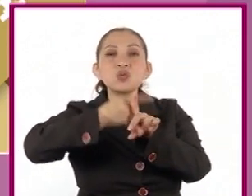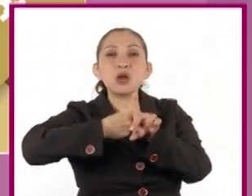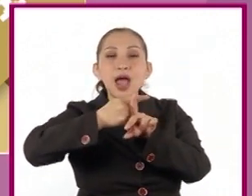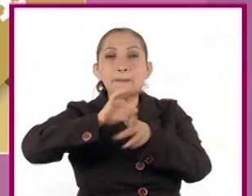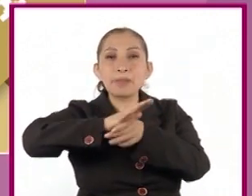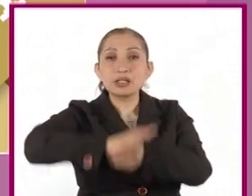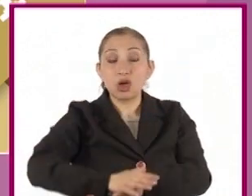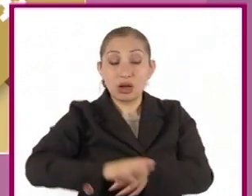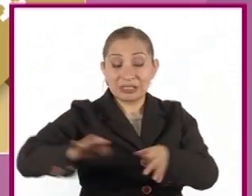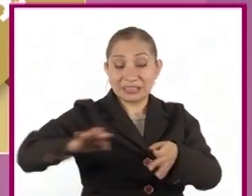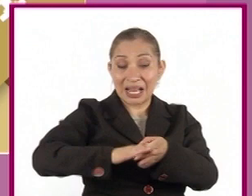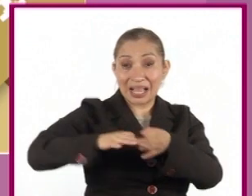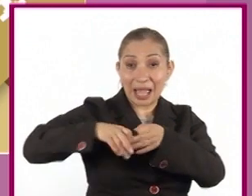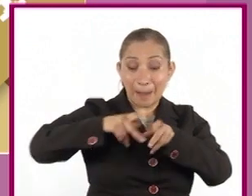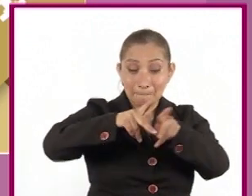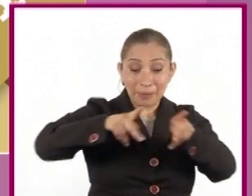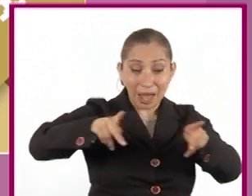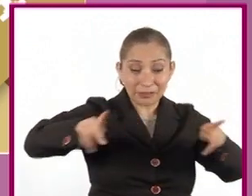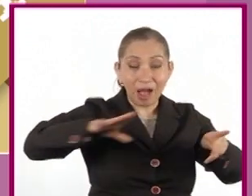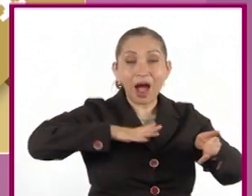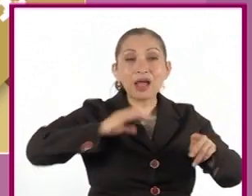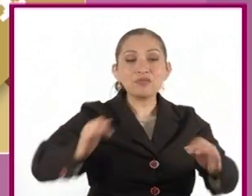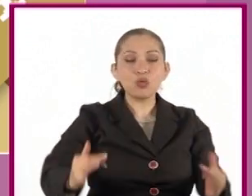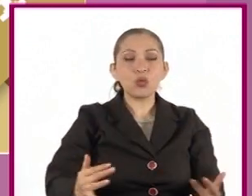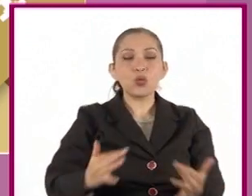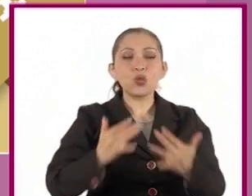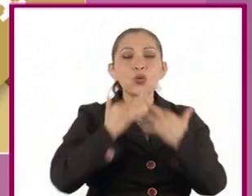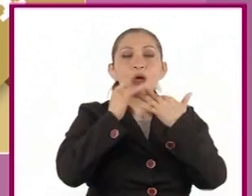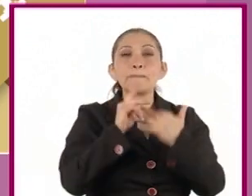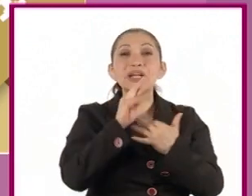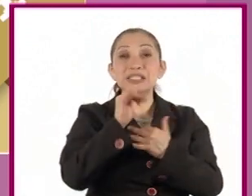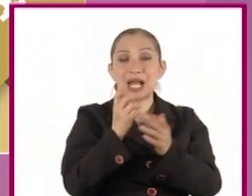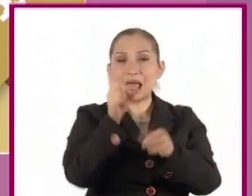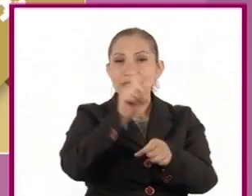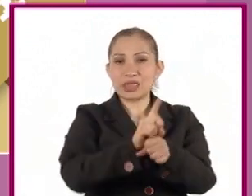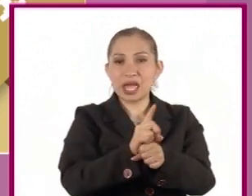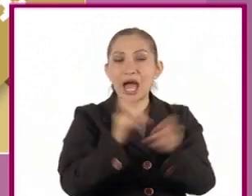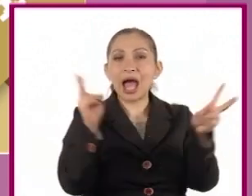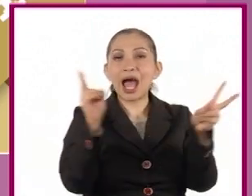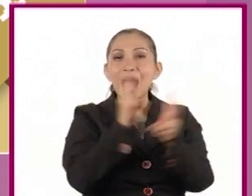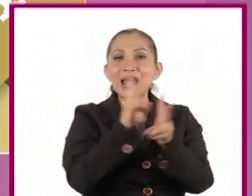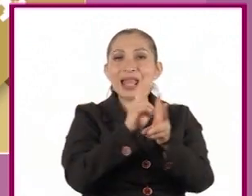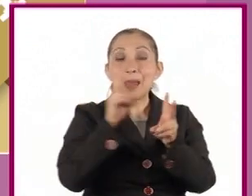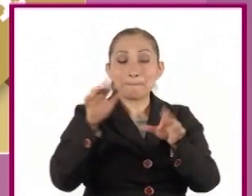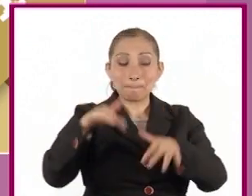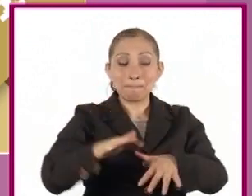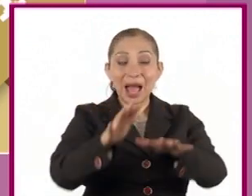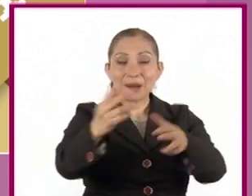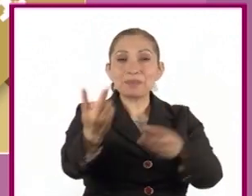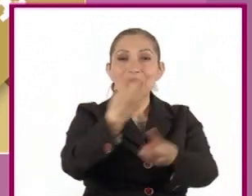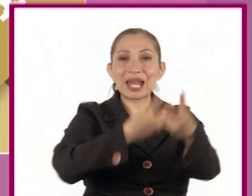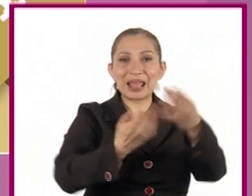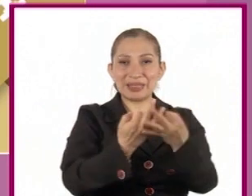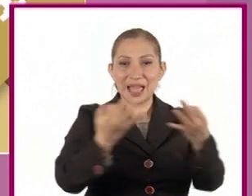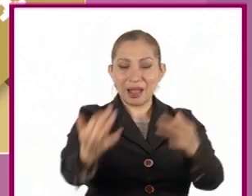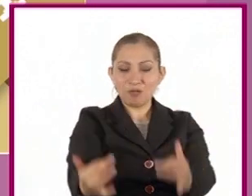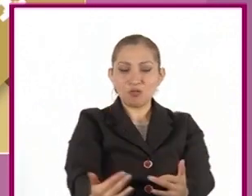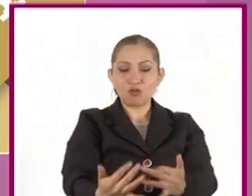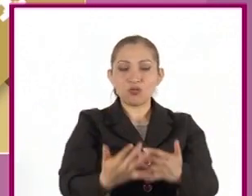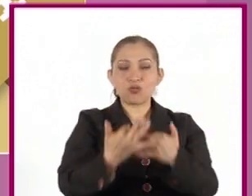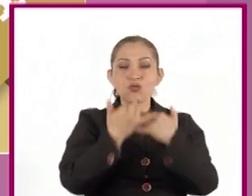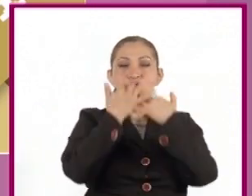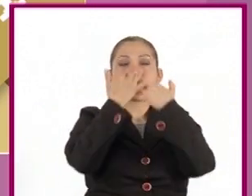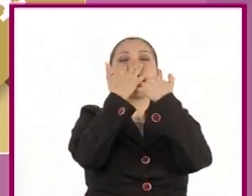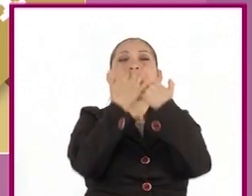las zonas costeras es donde se producen las brisas. Durante el día, el viento fresco del mar se dirige a tierra. Es la brisa